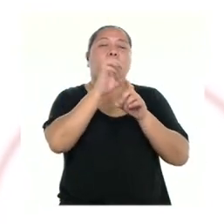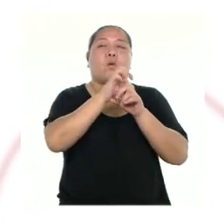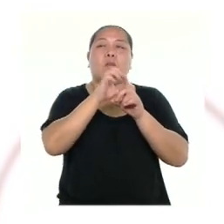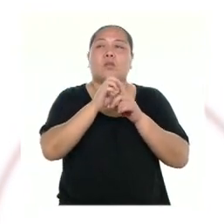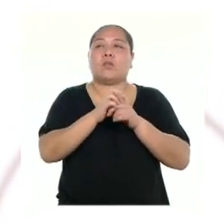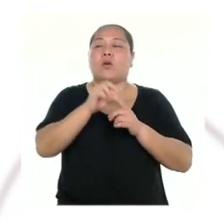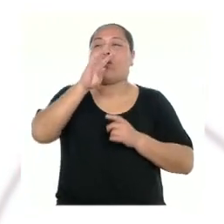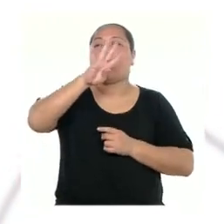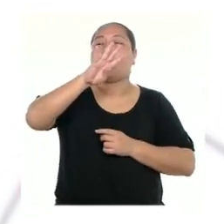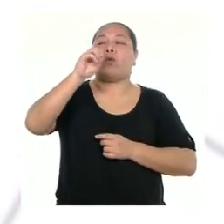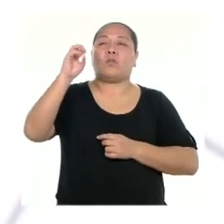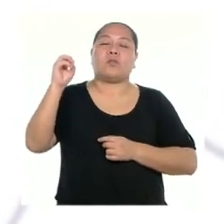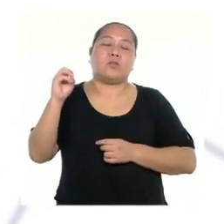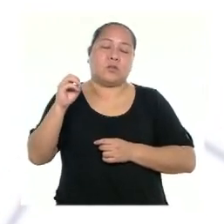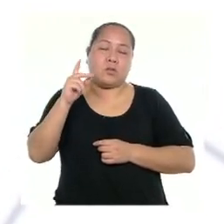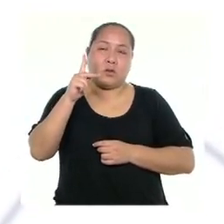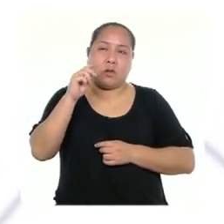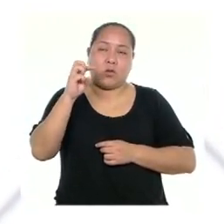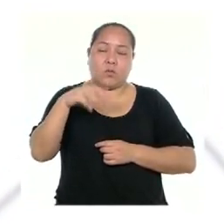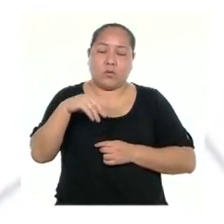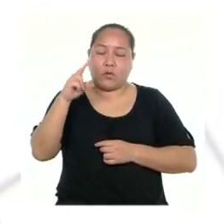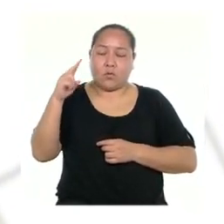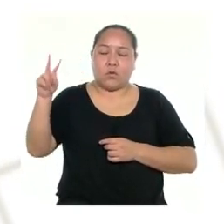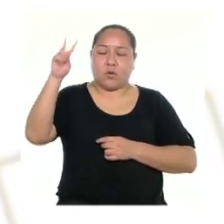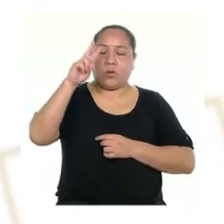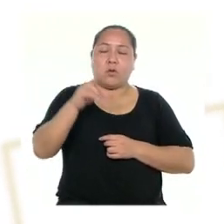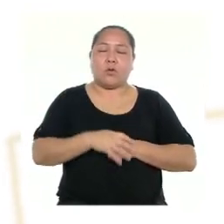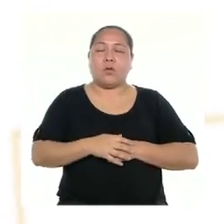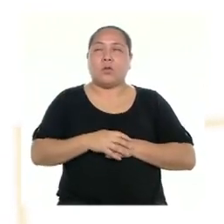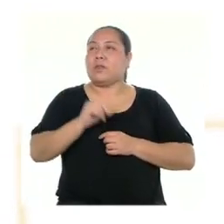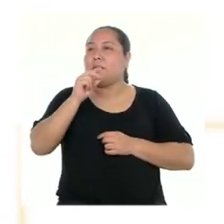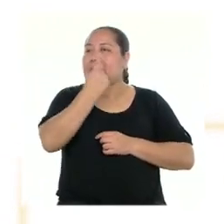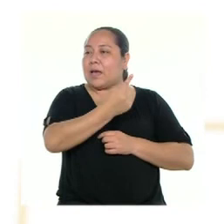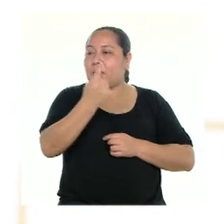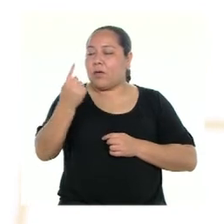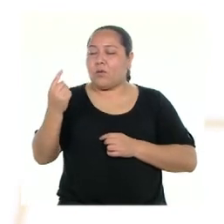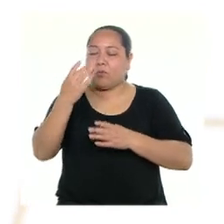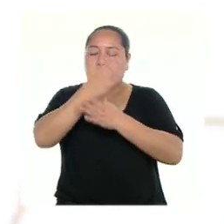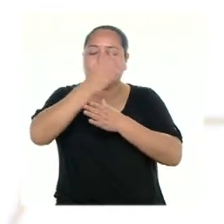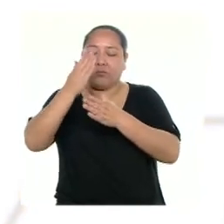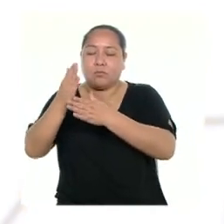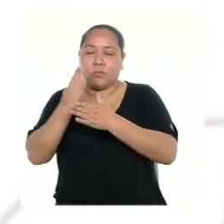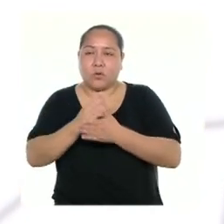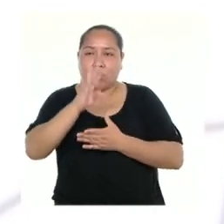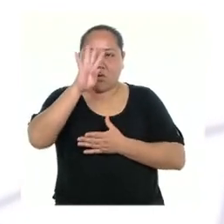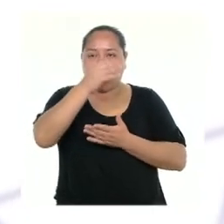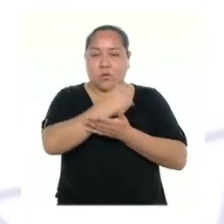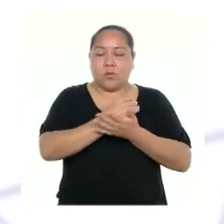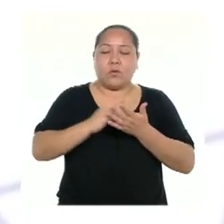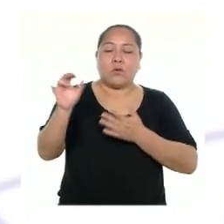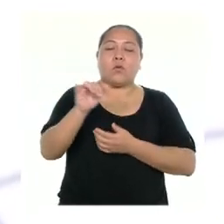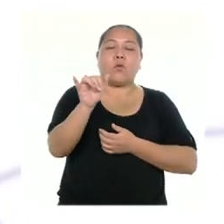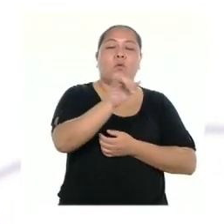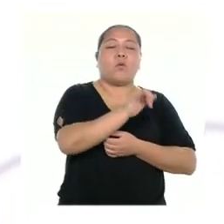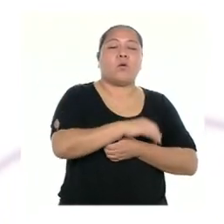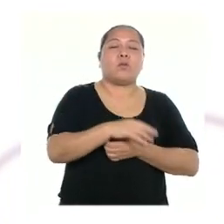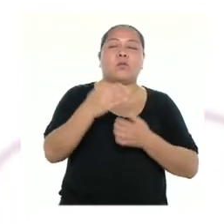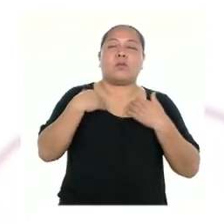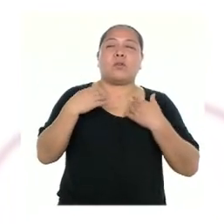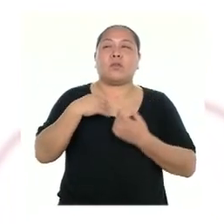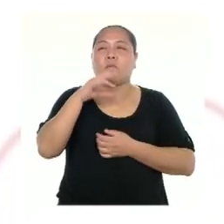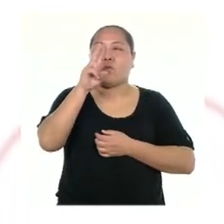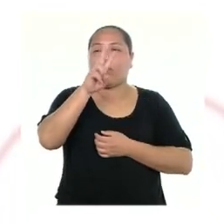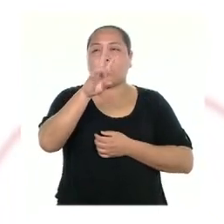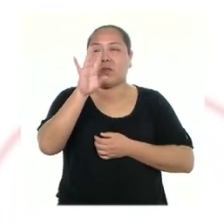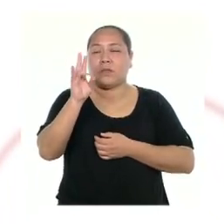400 kilómetros cuadrados y cada uno de ellos fue dividido en 4 partes iguales. Es decir, tendremos